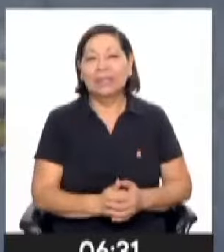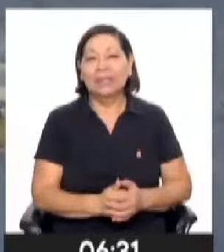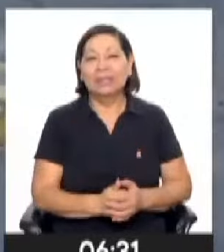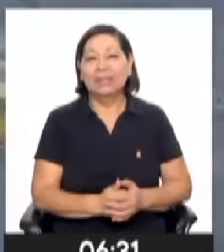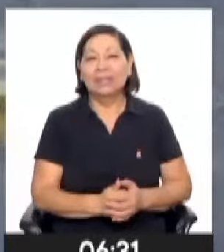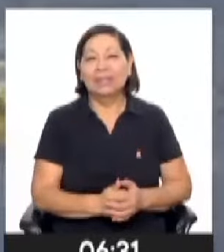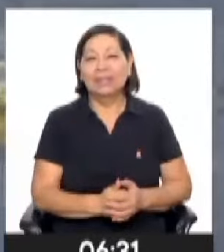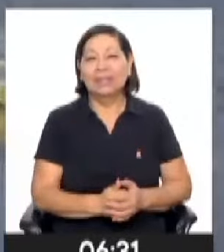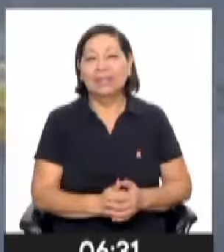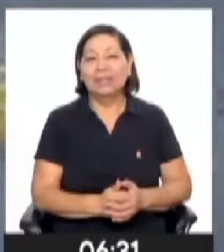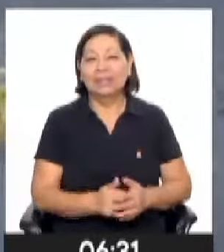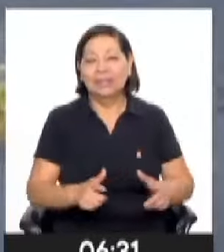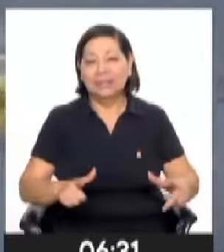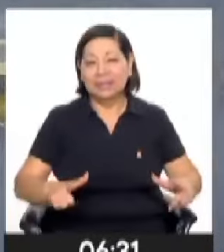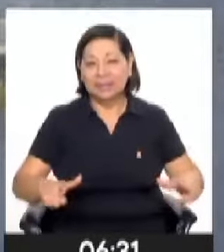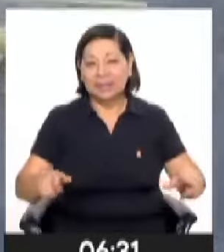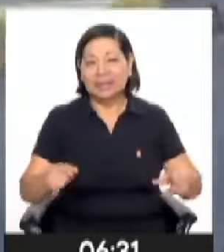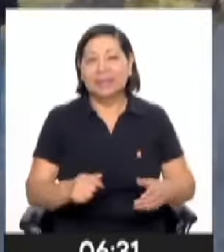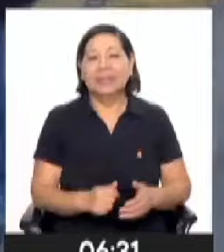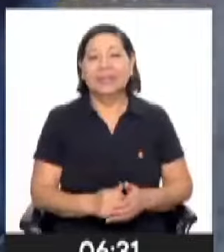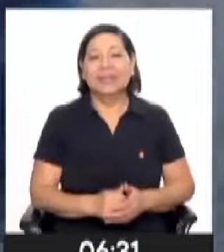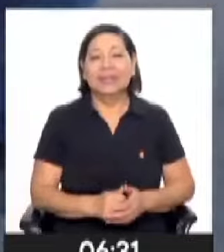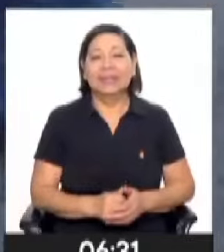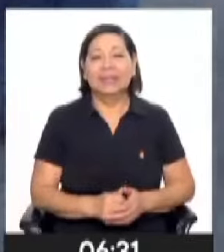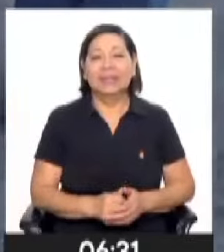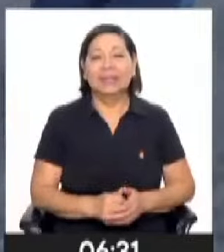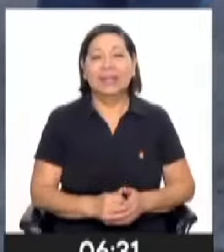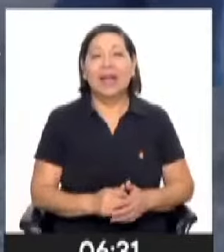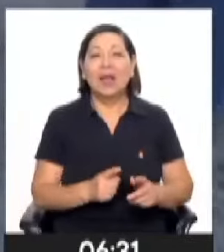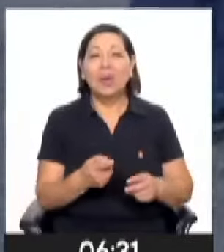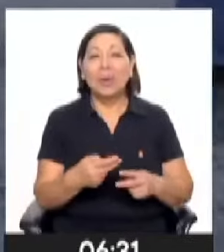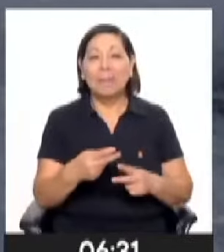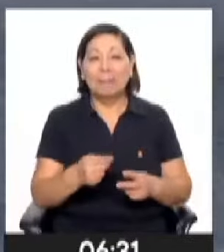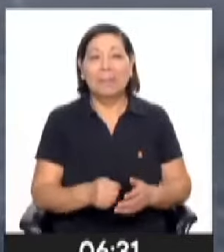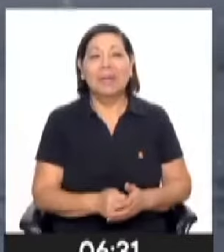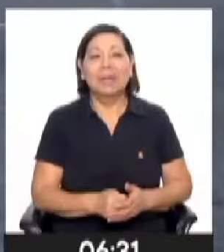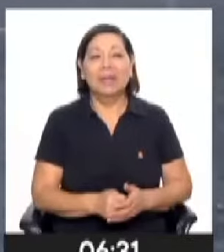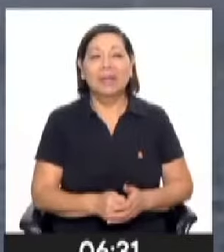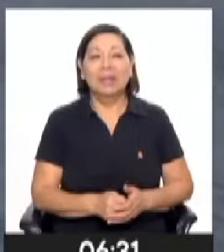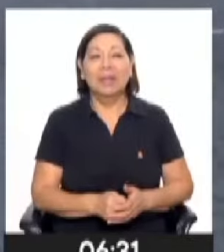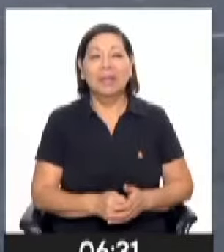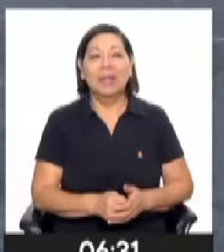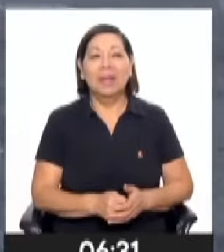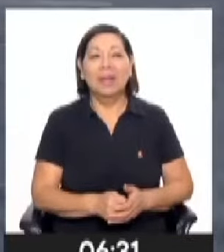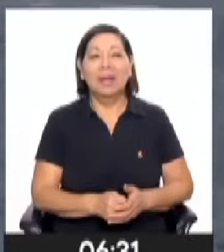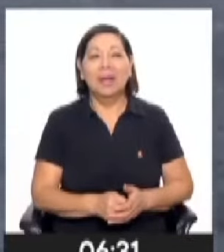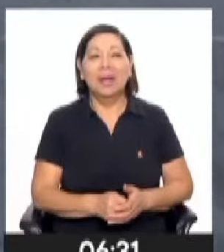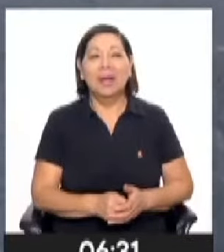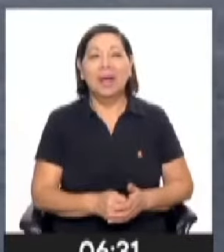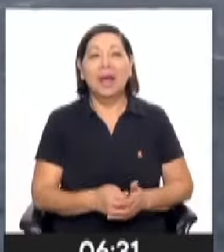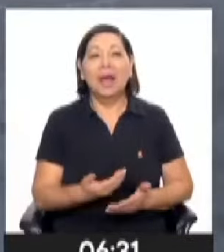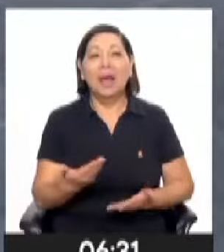pues lotizada, entre comillas, por, digamos, algunos vecinos. Hemos visto, acá dice la palabra